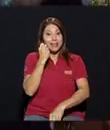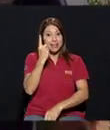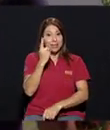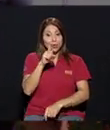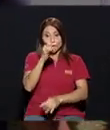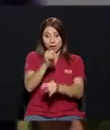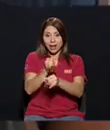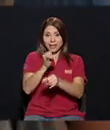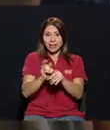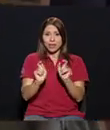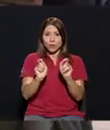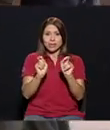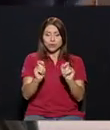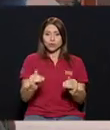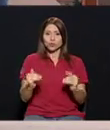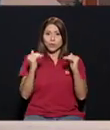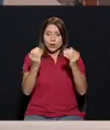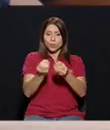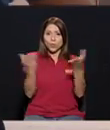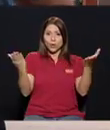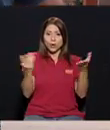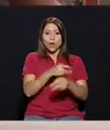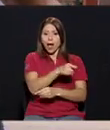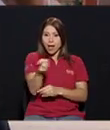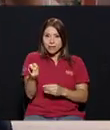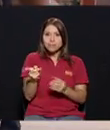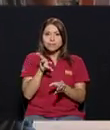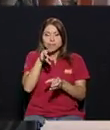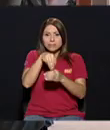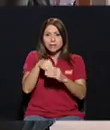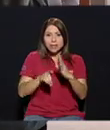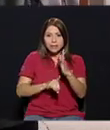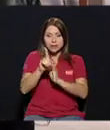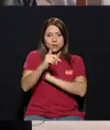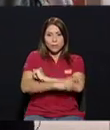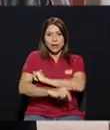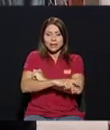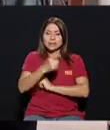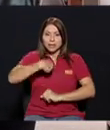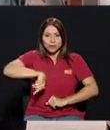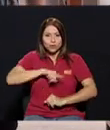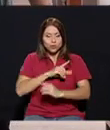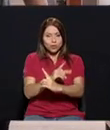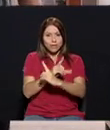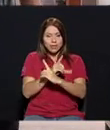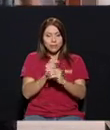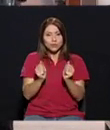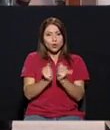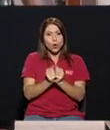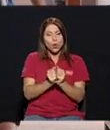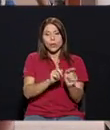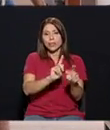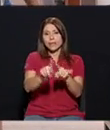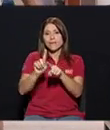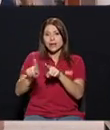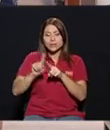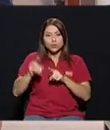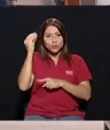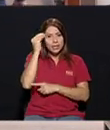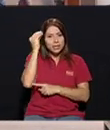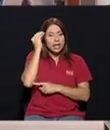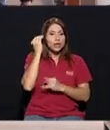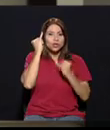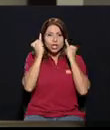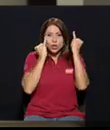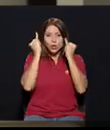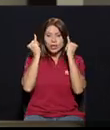en un ente de educación superior público existe el desarrollo del país y nosotros lo defendemos a partir de nuestros diversos